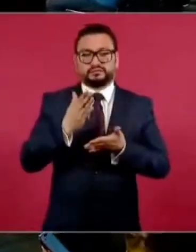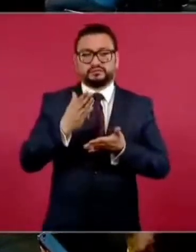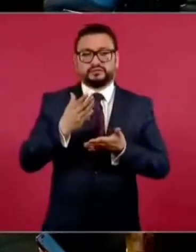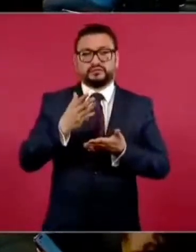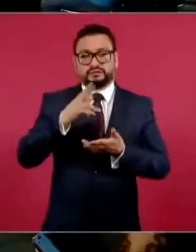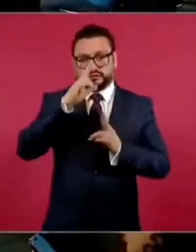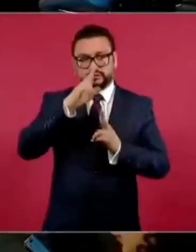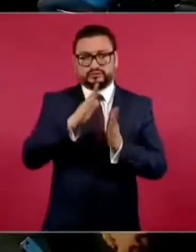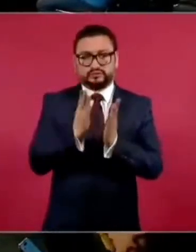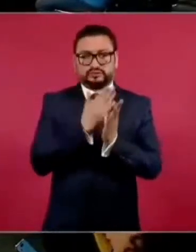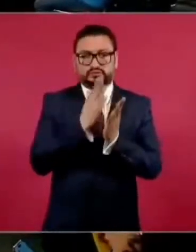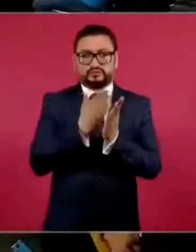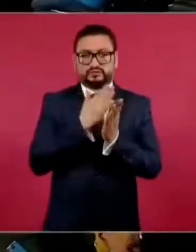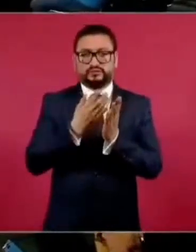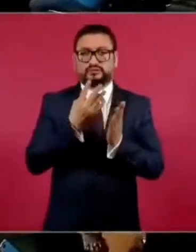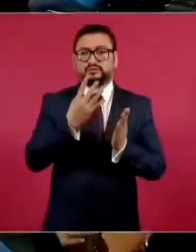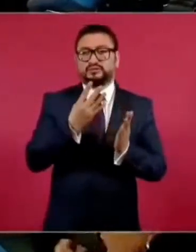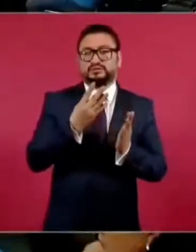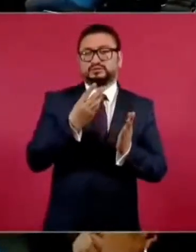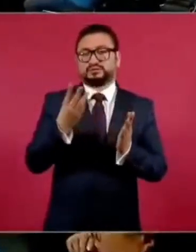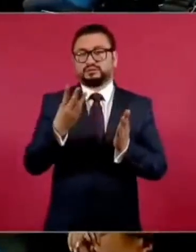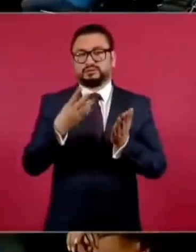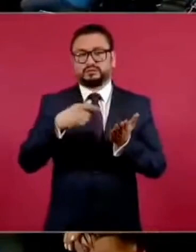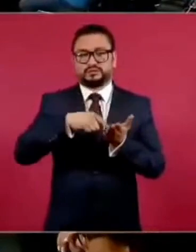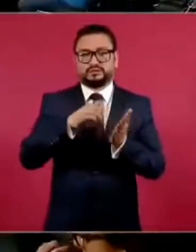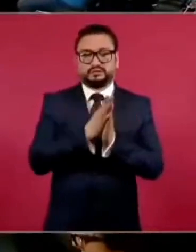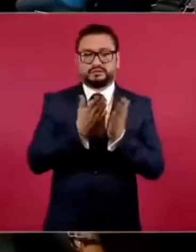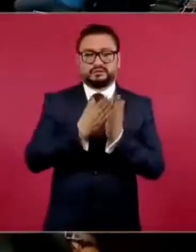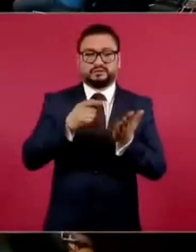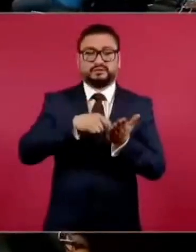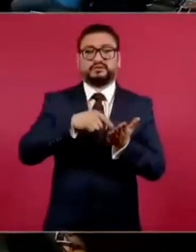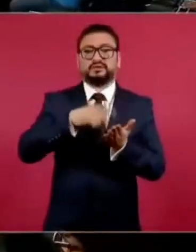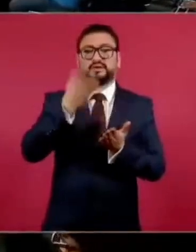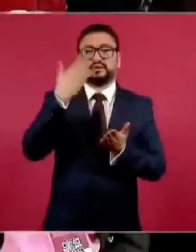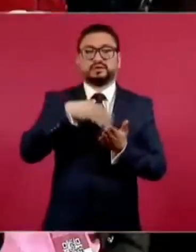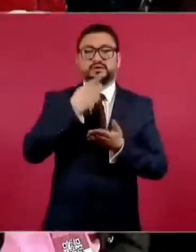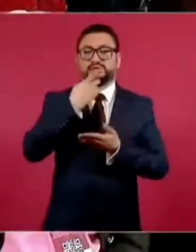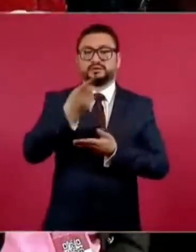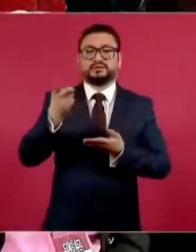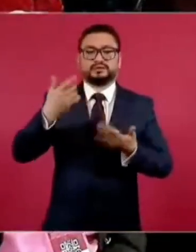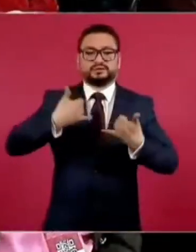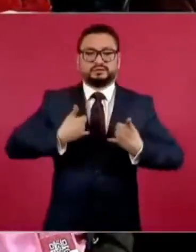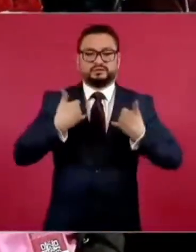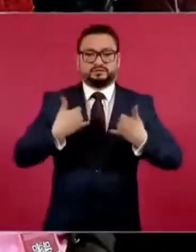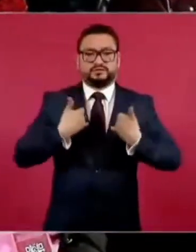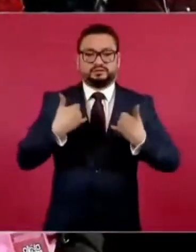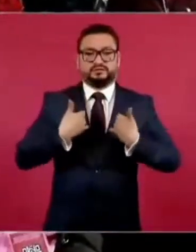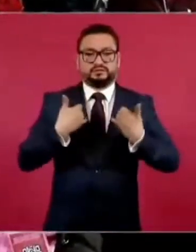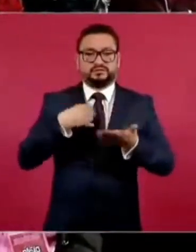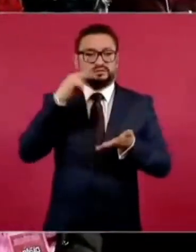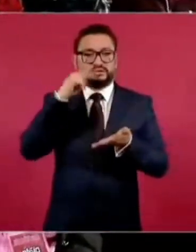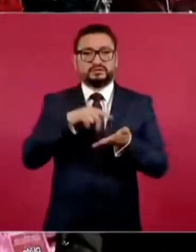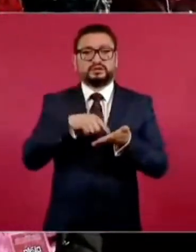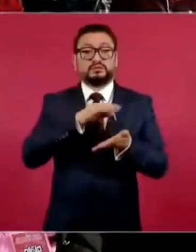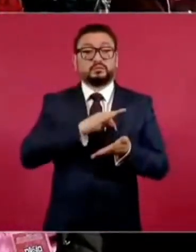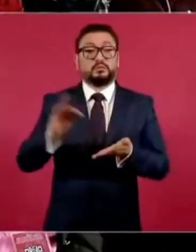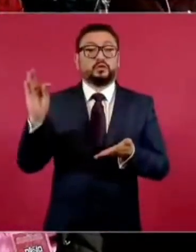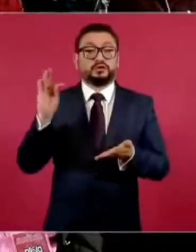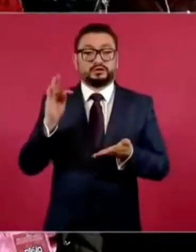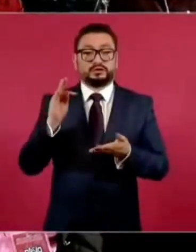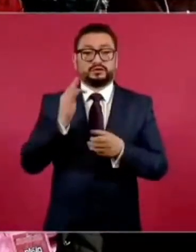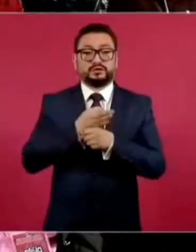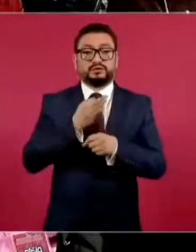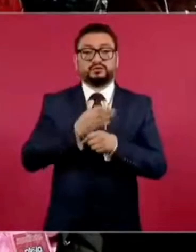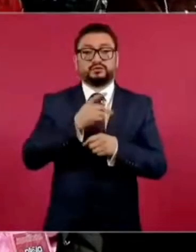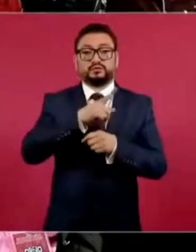a la página 4 o 3 del libro, que usted lo dedica para los jóvenes, ver si es posible, si le pudiese